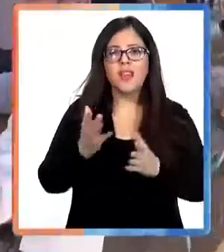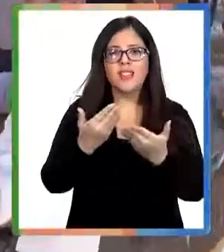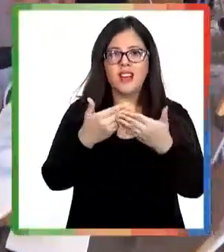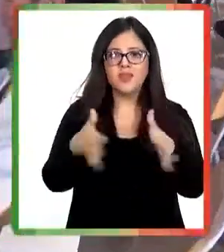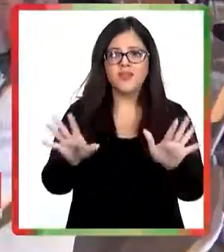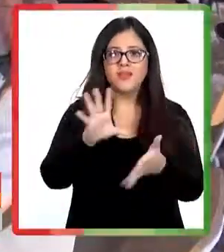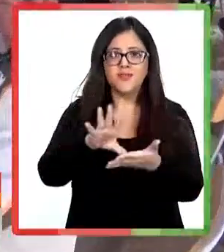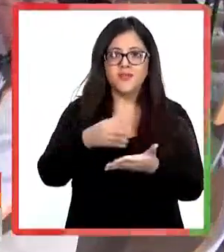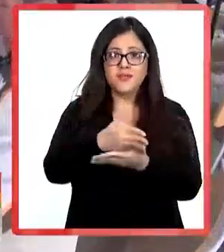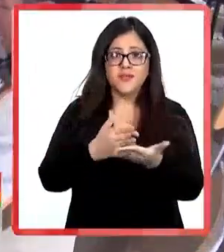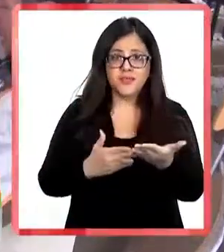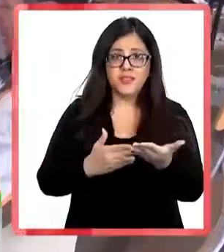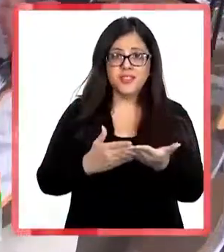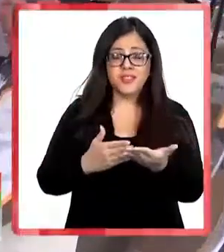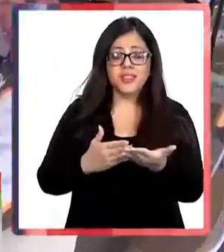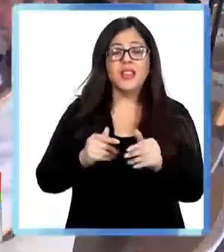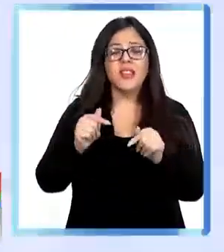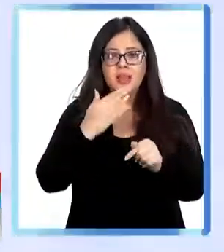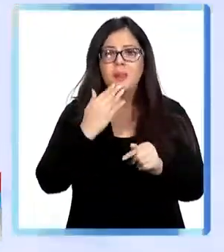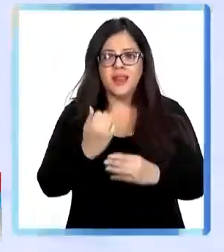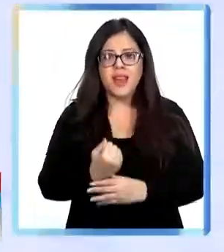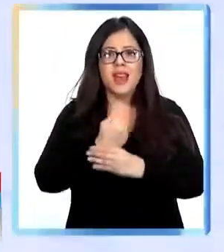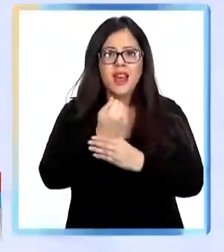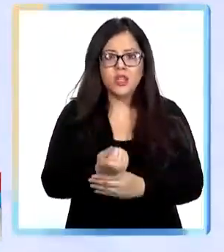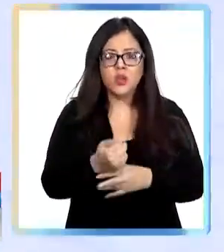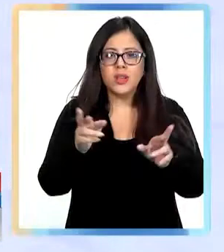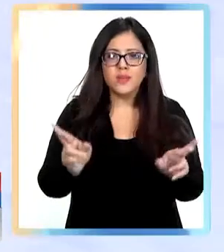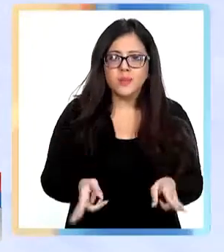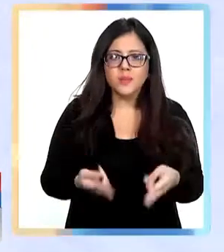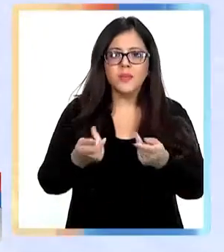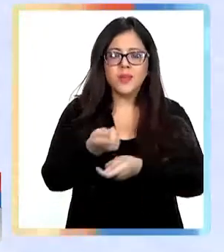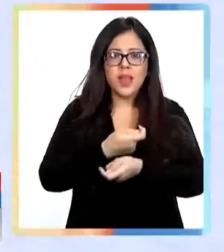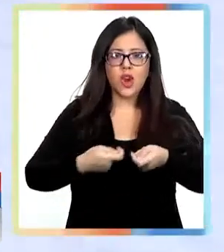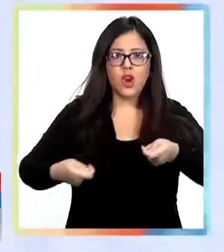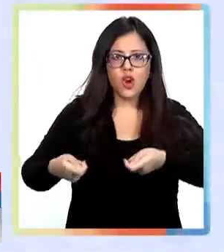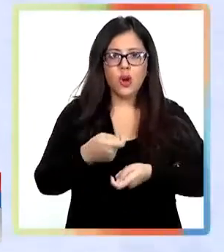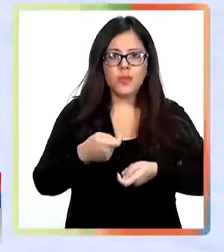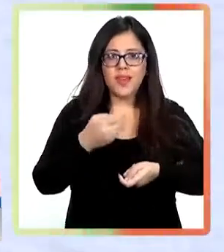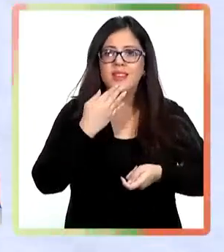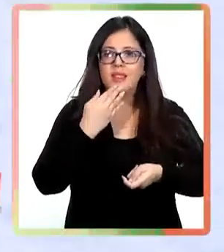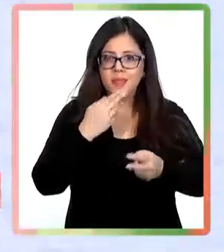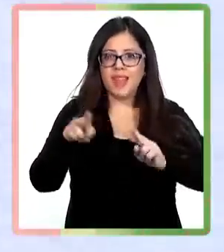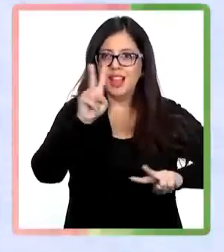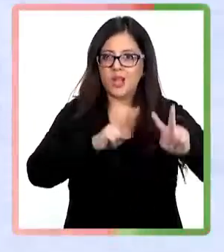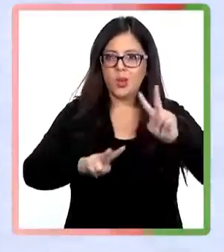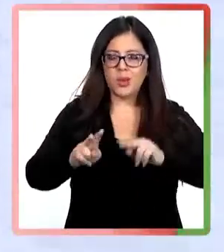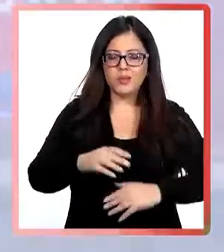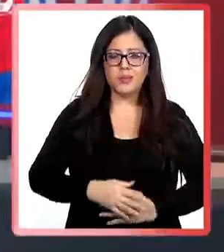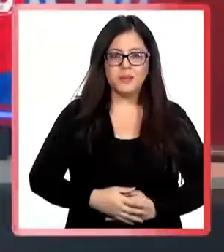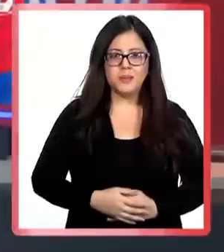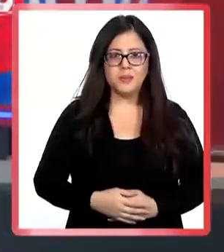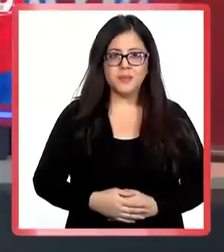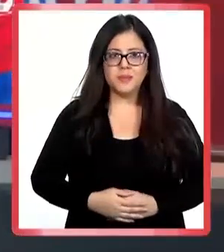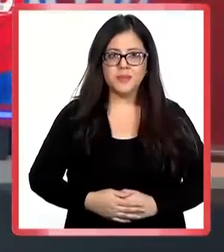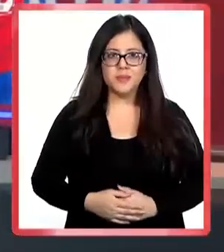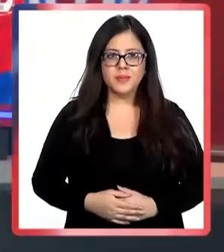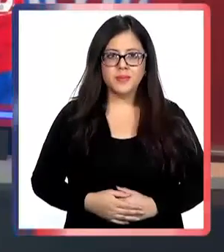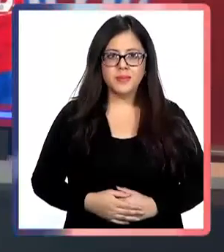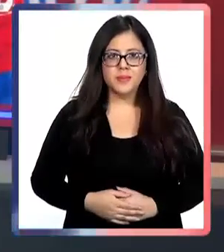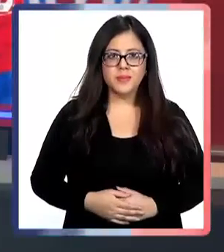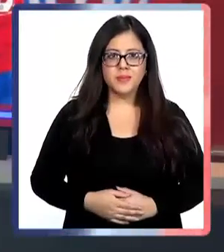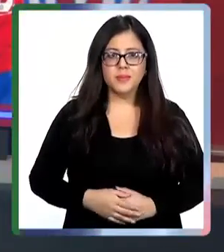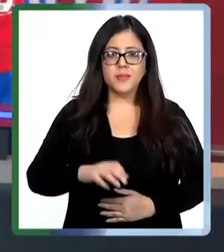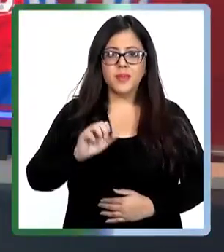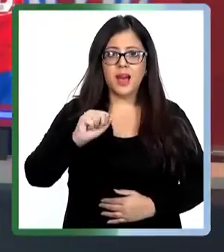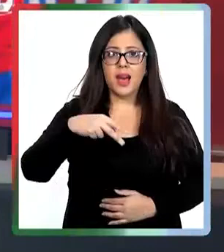fronterizo también contribuya a la reactivación económica y del turismo local. La NFP va